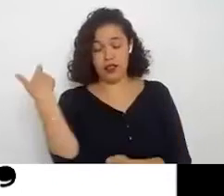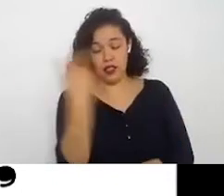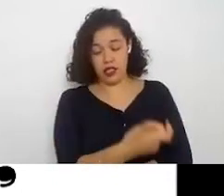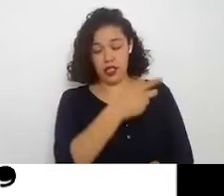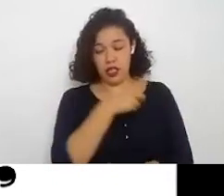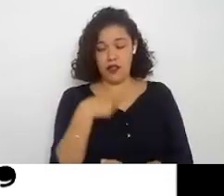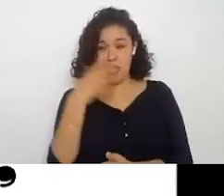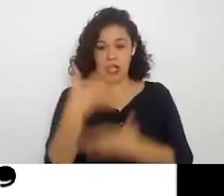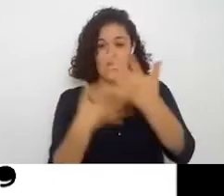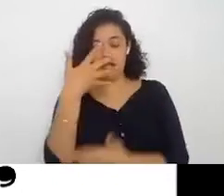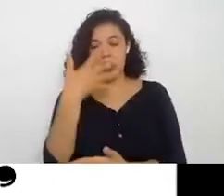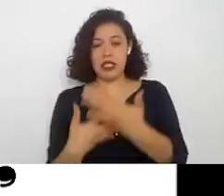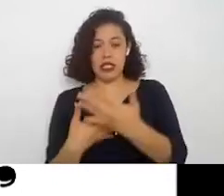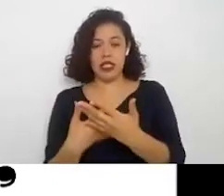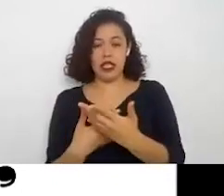del 15 de cada mes.